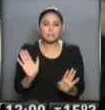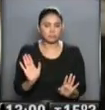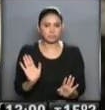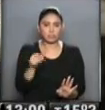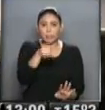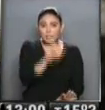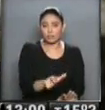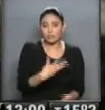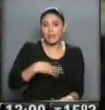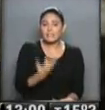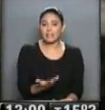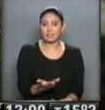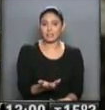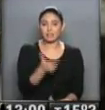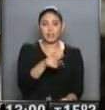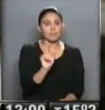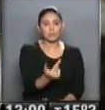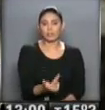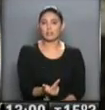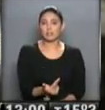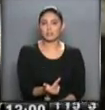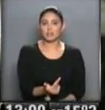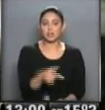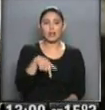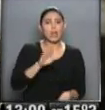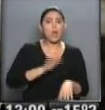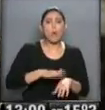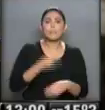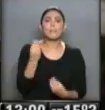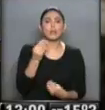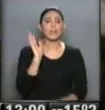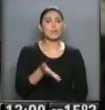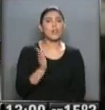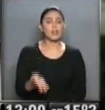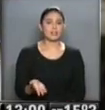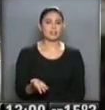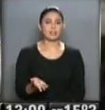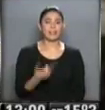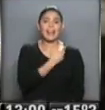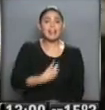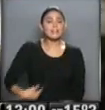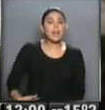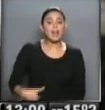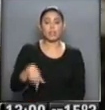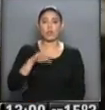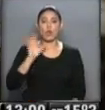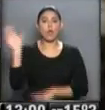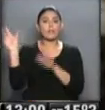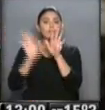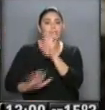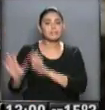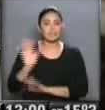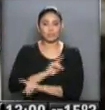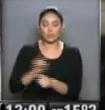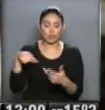una vida, un ser humano que se perdió, que no está por culpa de una violencia que ni desde el Estado, ni desde la organización, y